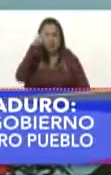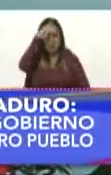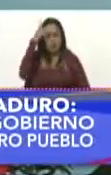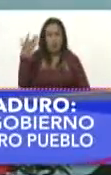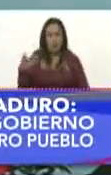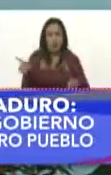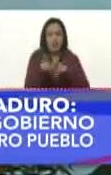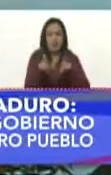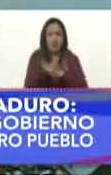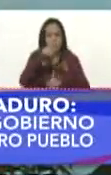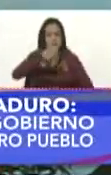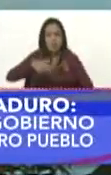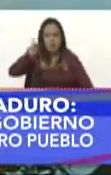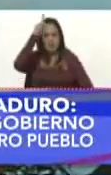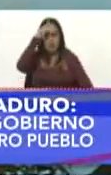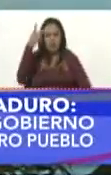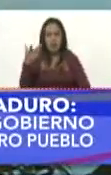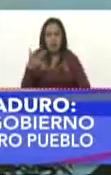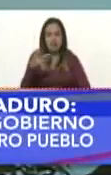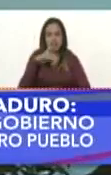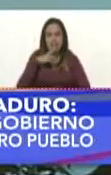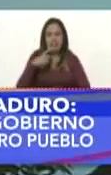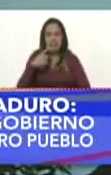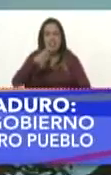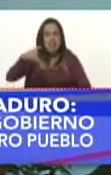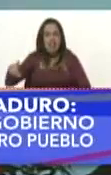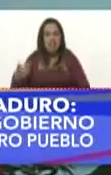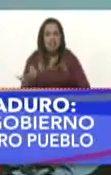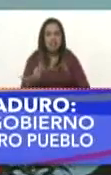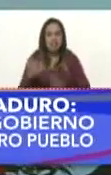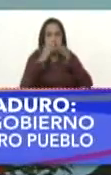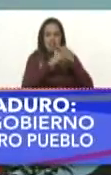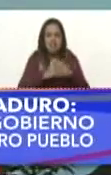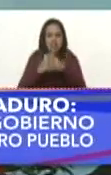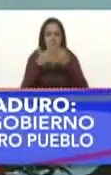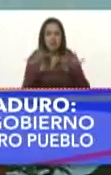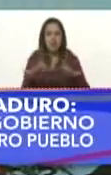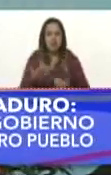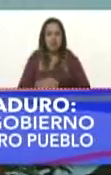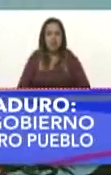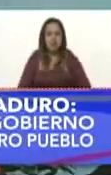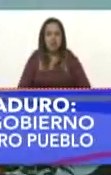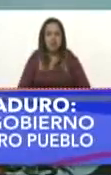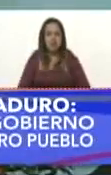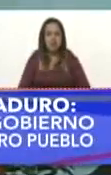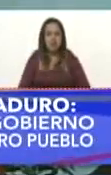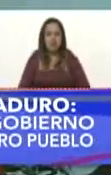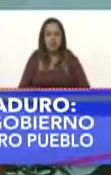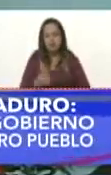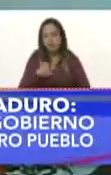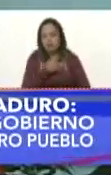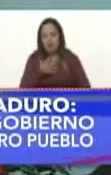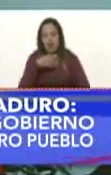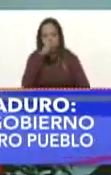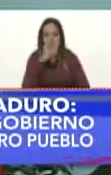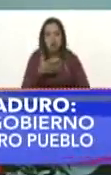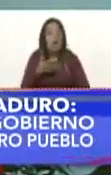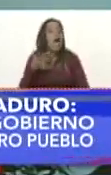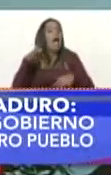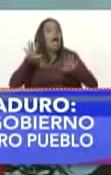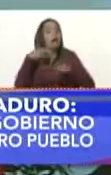estúpidos, o sea, de la derecha y del imperialismo. Y yo traté de burlarme, bueno, lo tomaron en